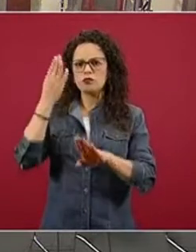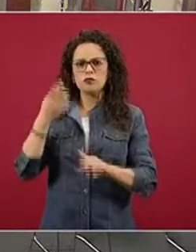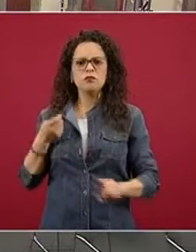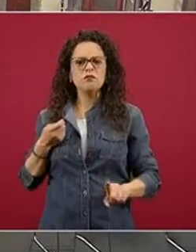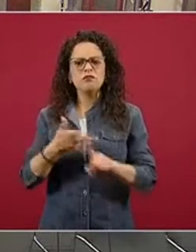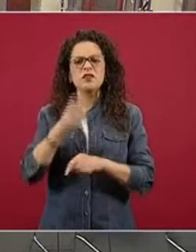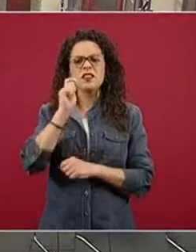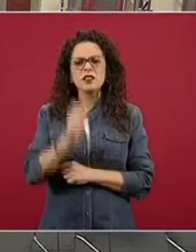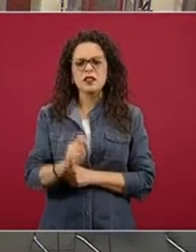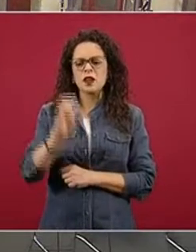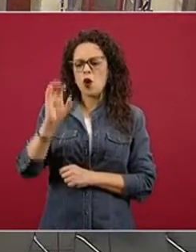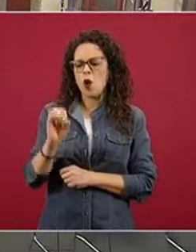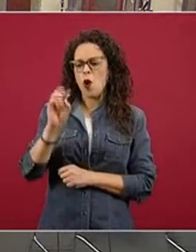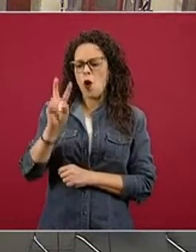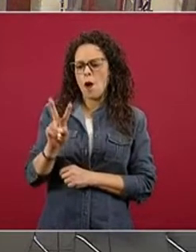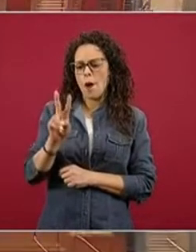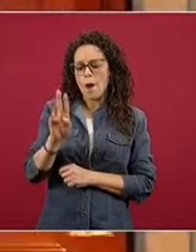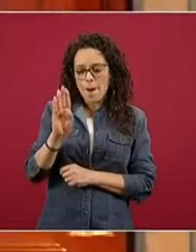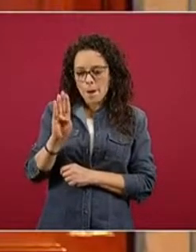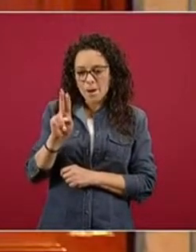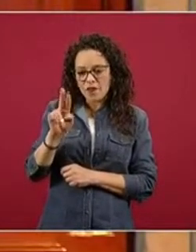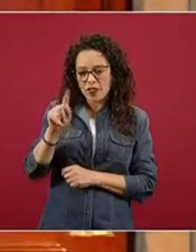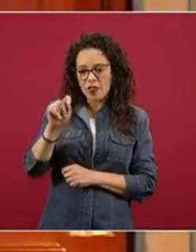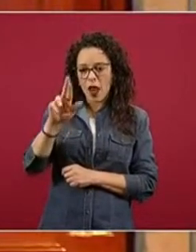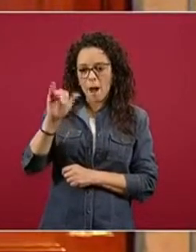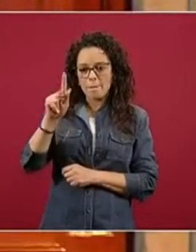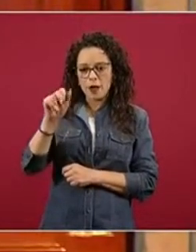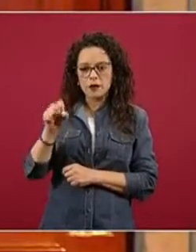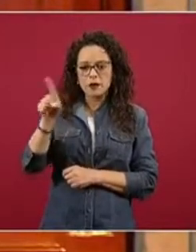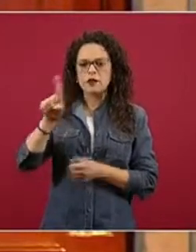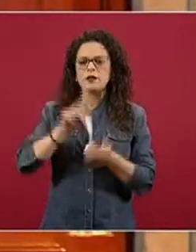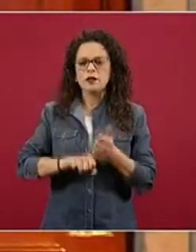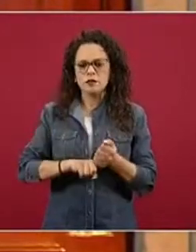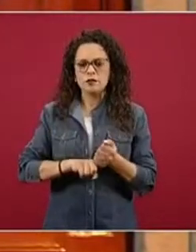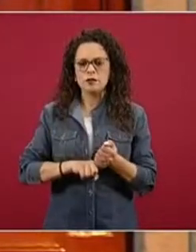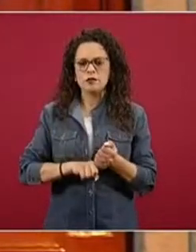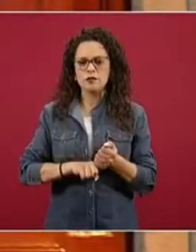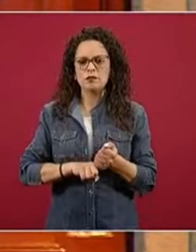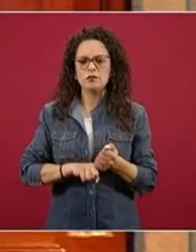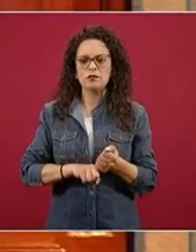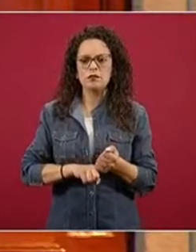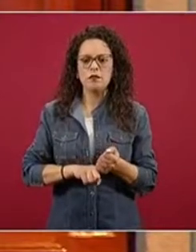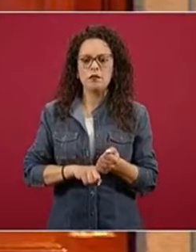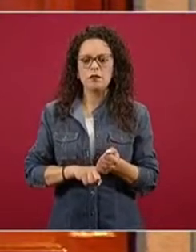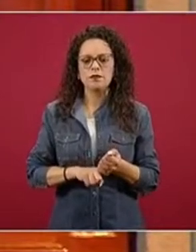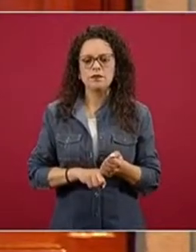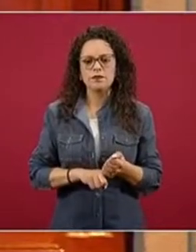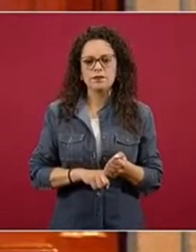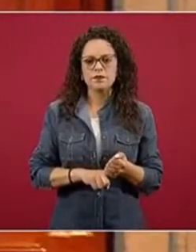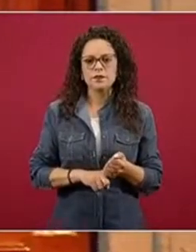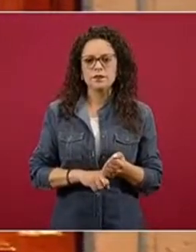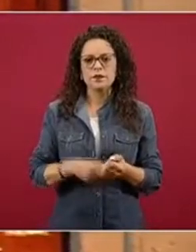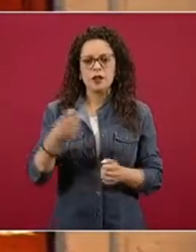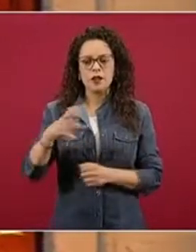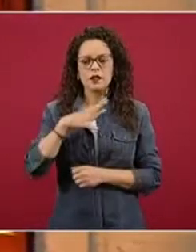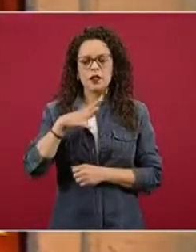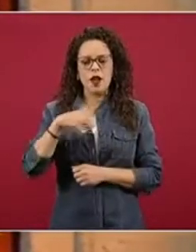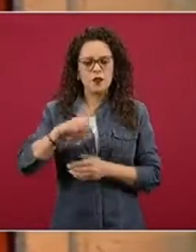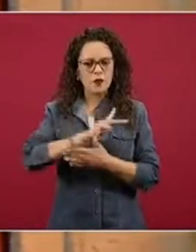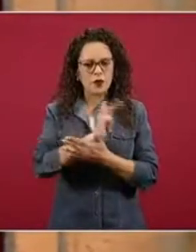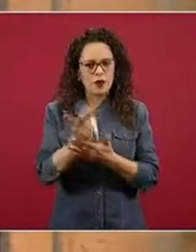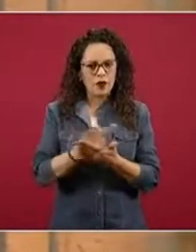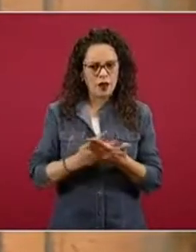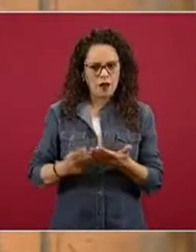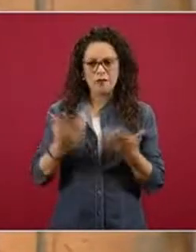Las ovitrampas son contenedores que maneja el programa, contenedores es una forma coloquial de decirlo, que nos ayudan